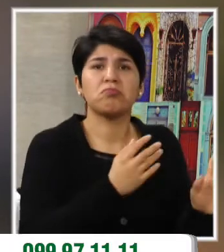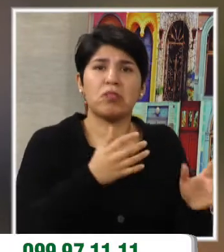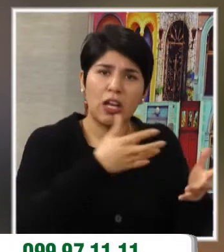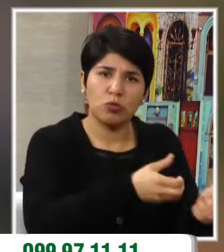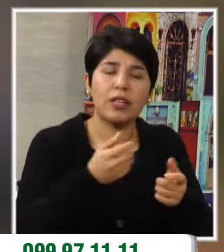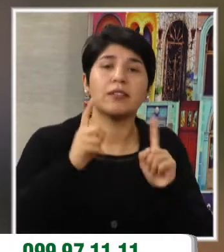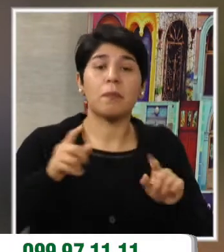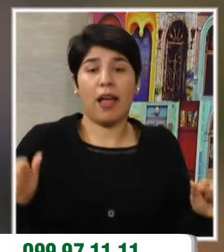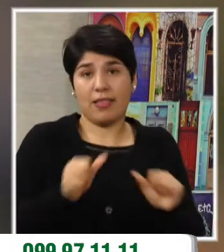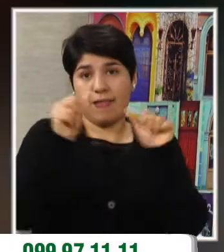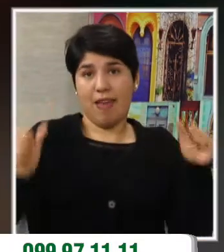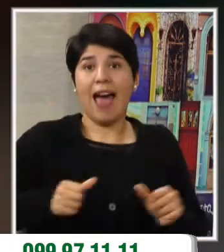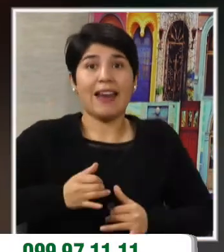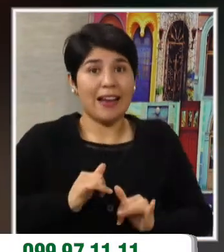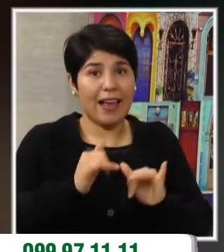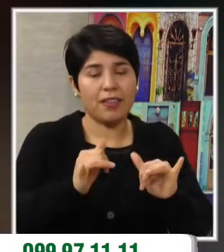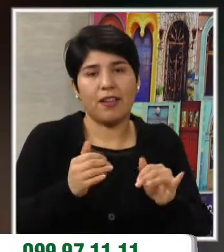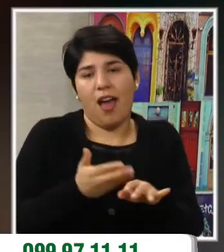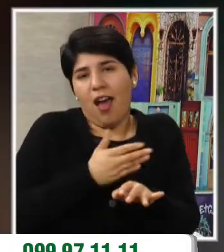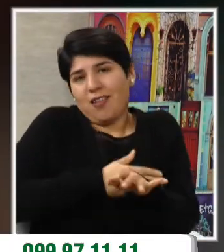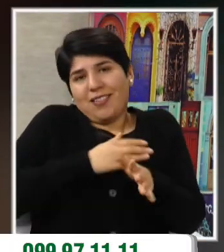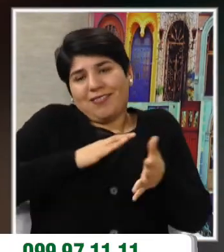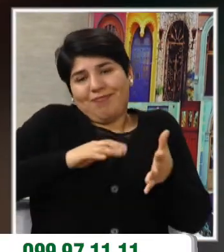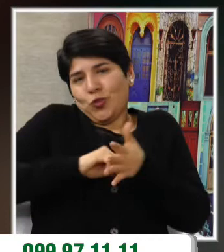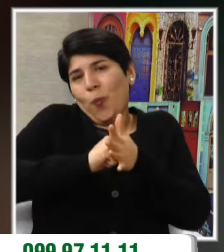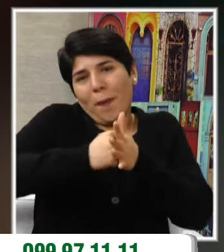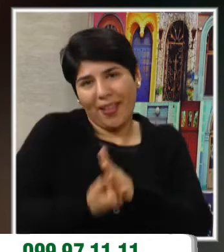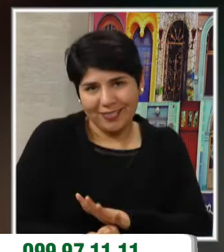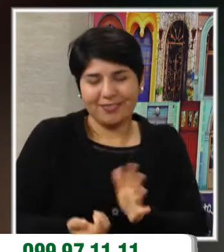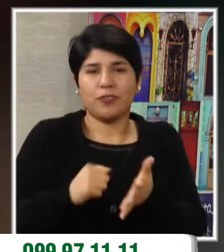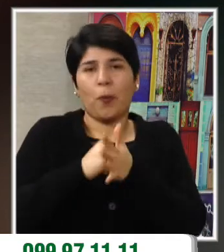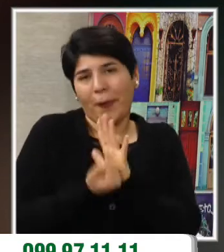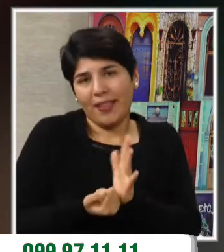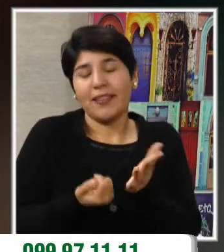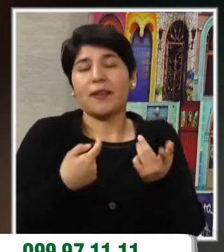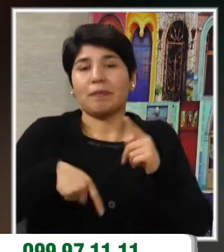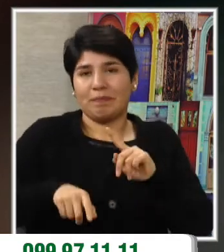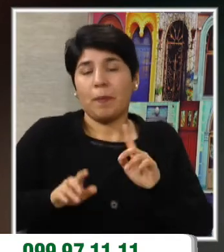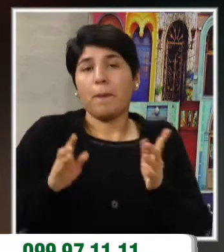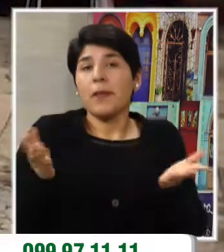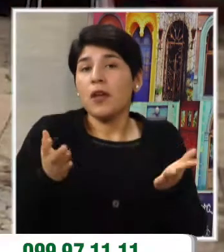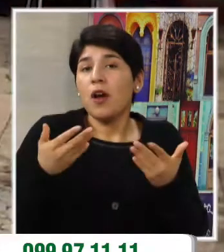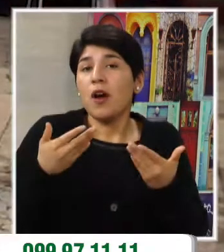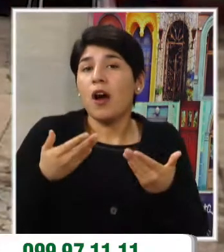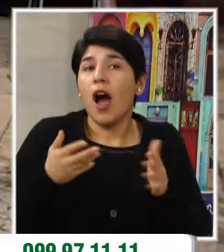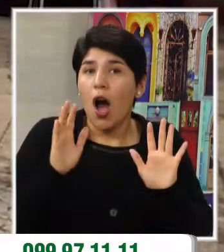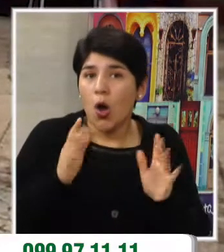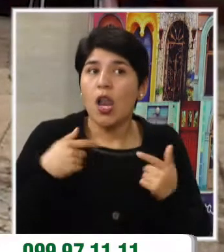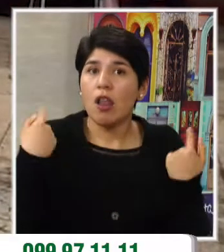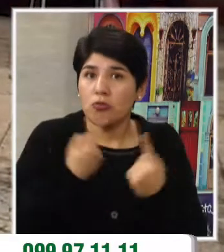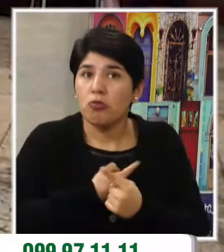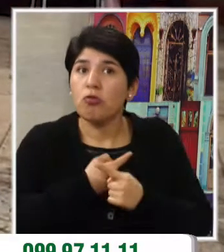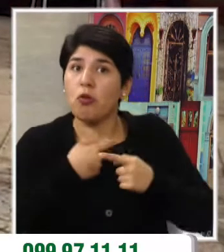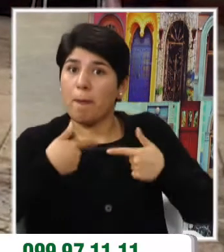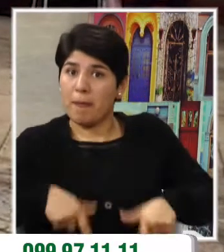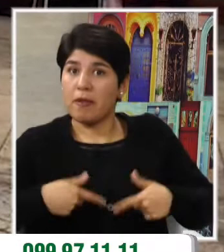recreativas que las tuvimos suspendidas por todo este tiempo y bueno y ahora comenzamos siguiendo todos los protocolos del